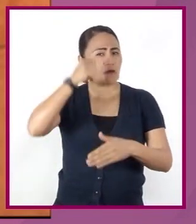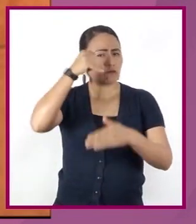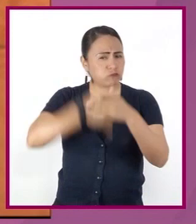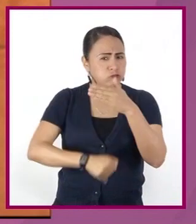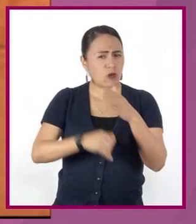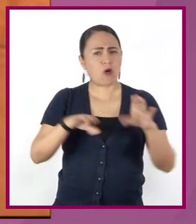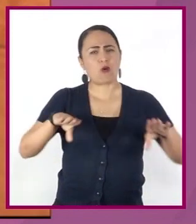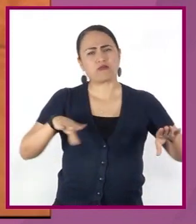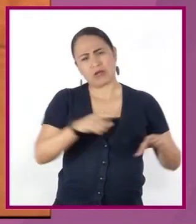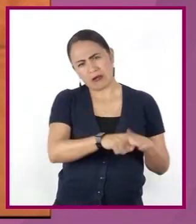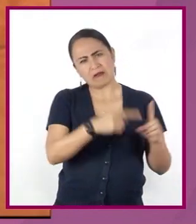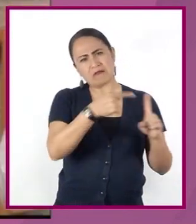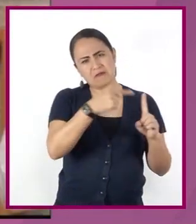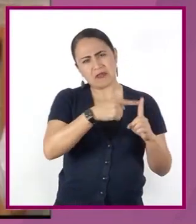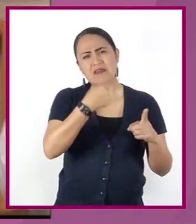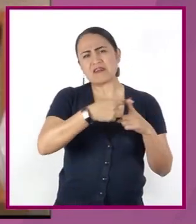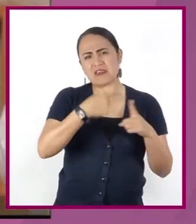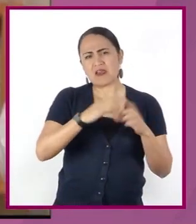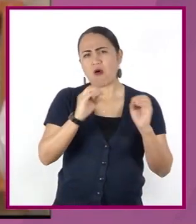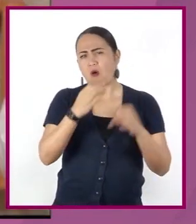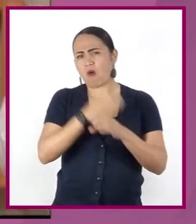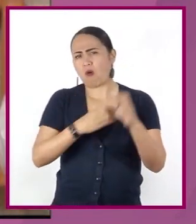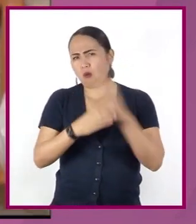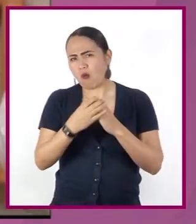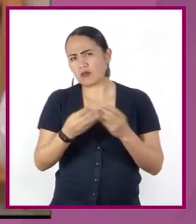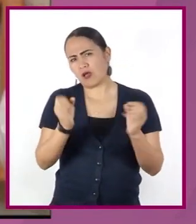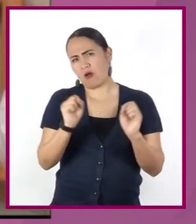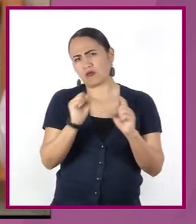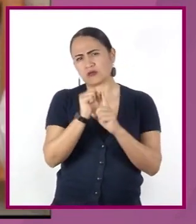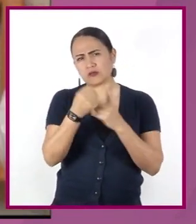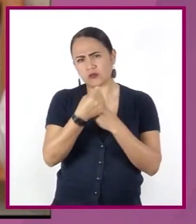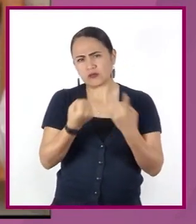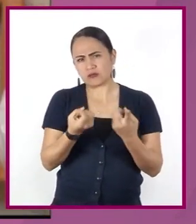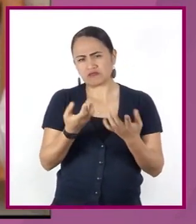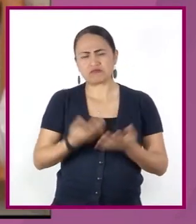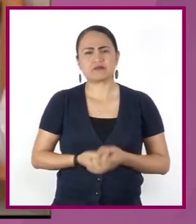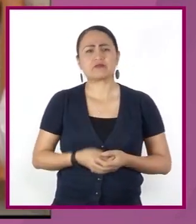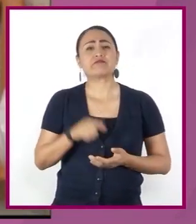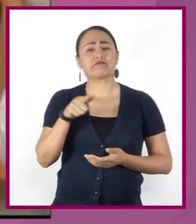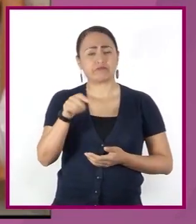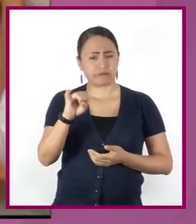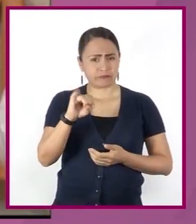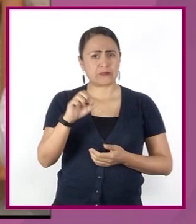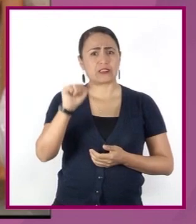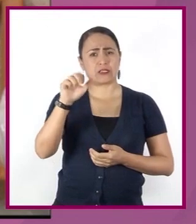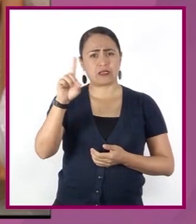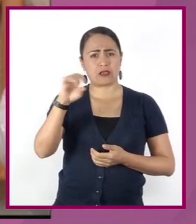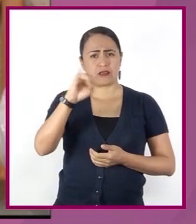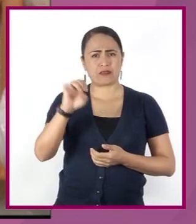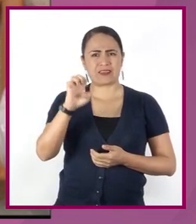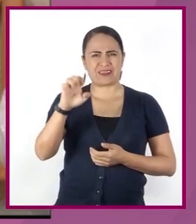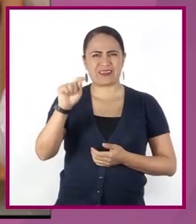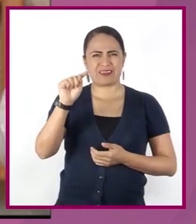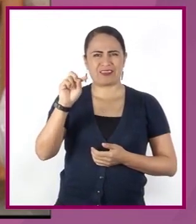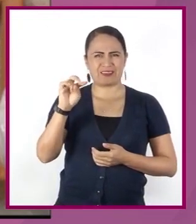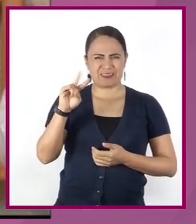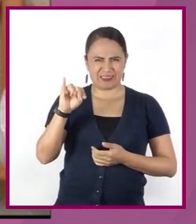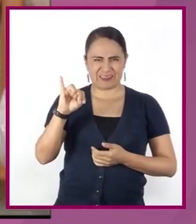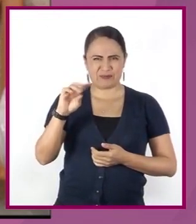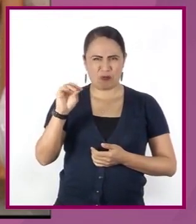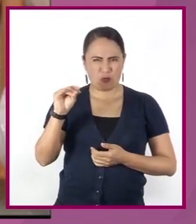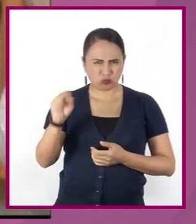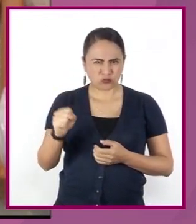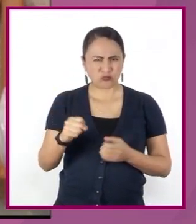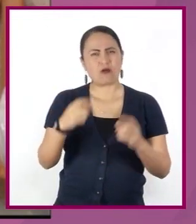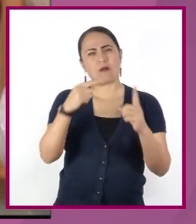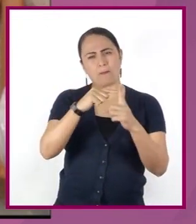características del sustantivo. Al escribir, es importante reconocer que los adjetivos y las frases adjetivas son